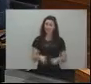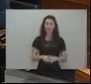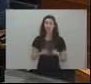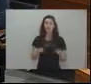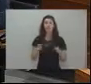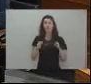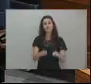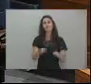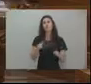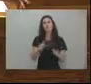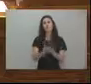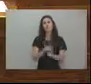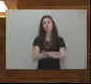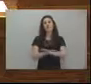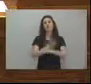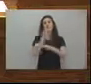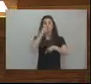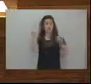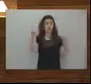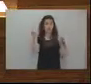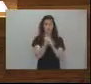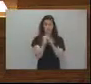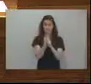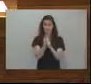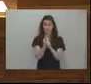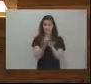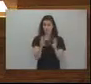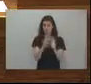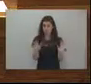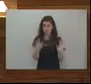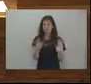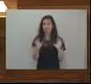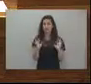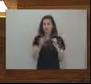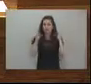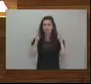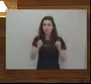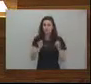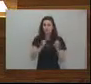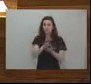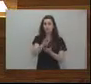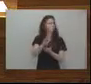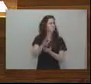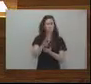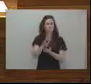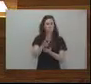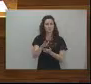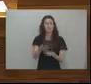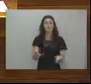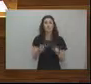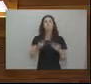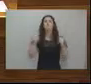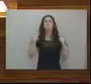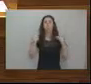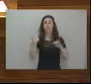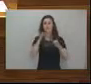planteamos que la Administración pública no debería estar trabajando, no debería estar haciendo actividades económicas con bancos que desahucian. Y que nosotros hemos tenido responsabilidad en un